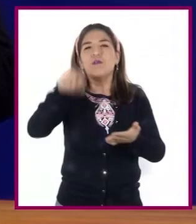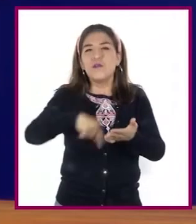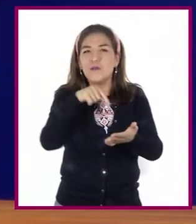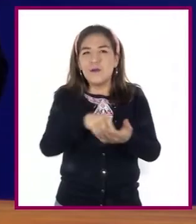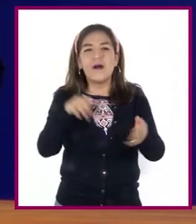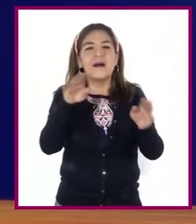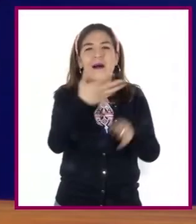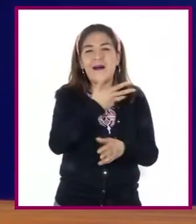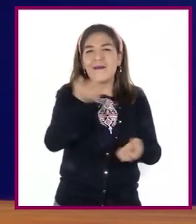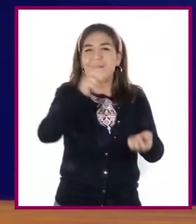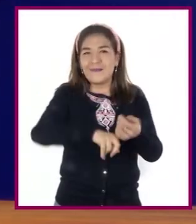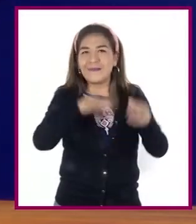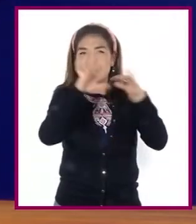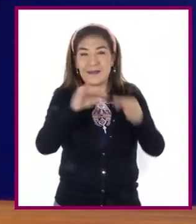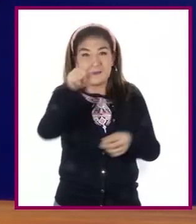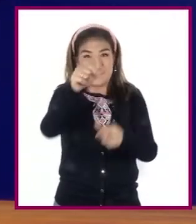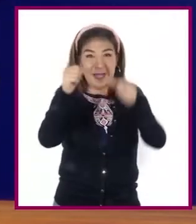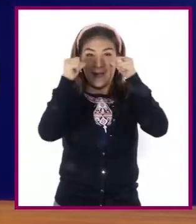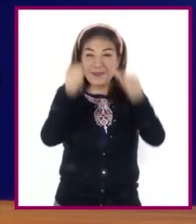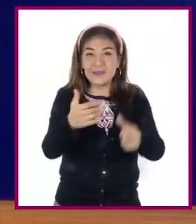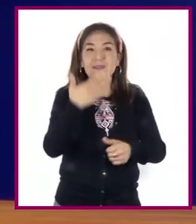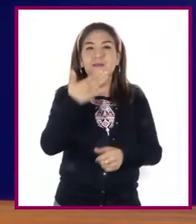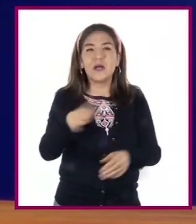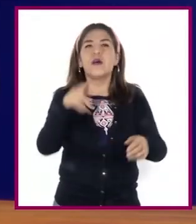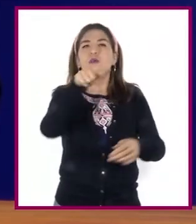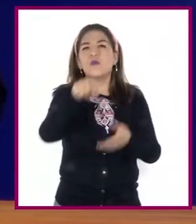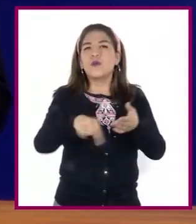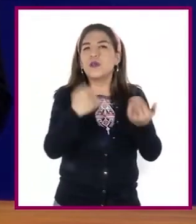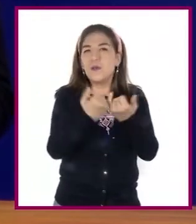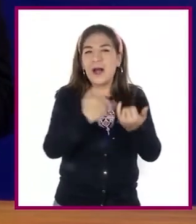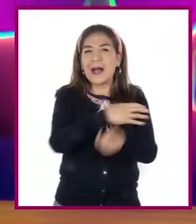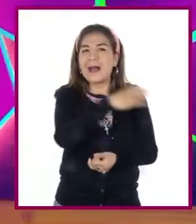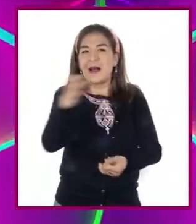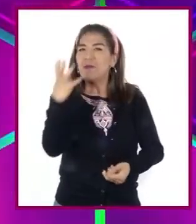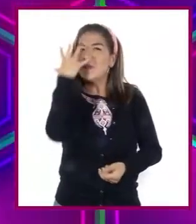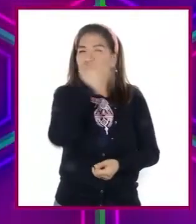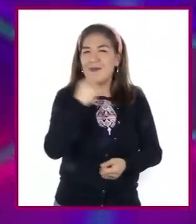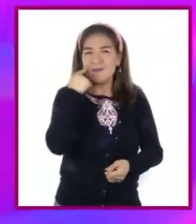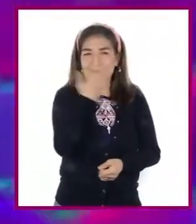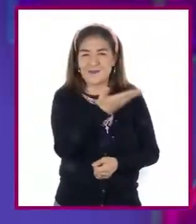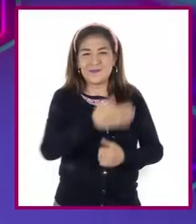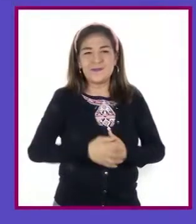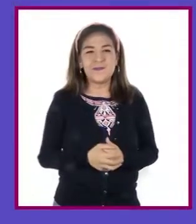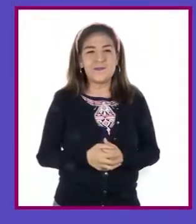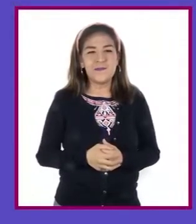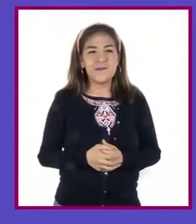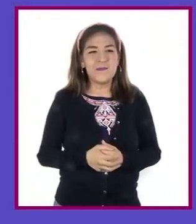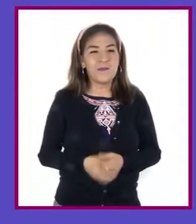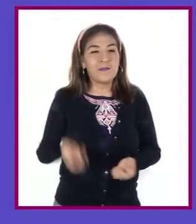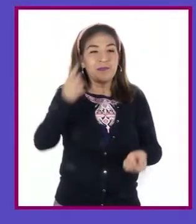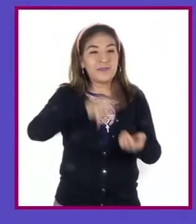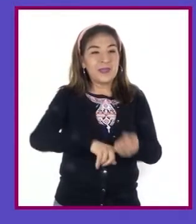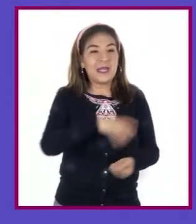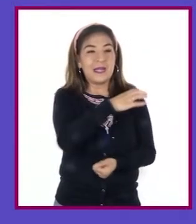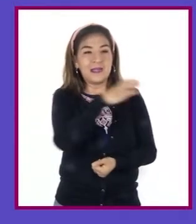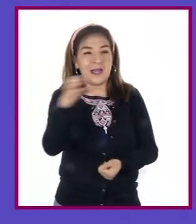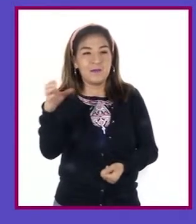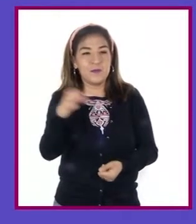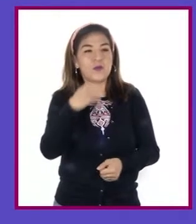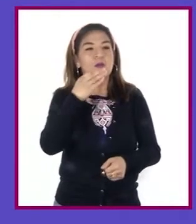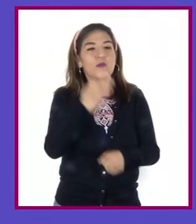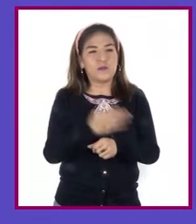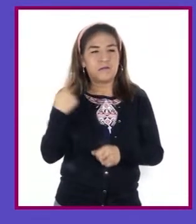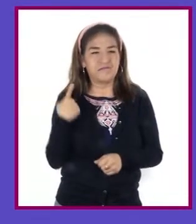encuentran. Pongan atención a ver si ustedes se han topado con un lugar similar. A campo pleno vamos hombre y